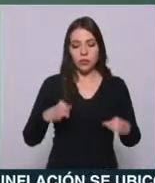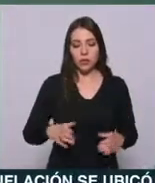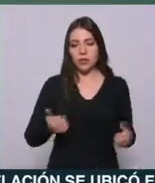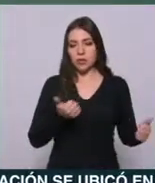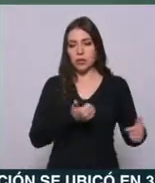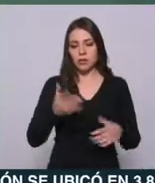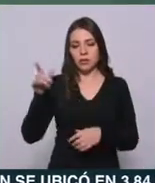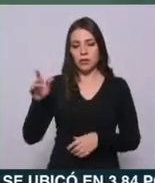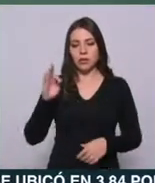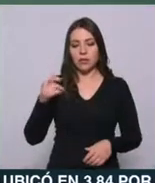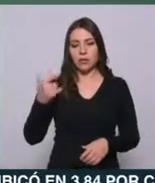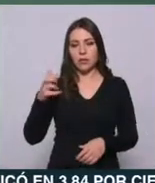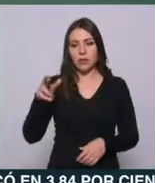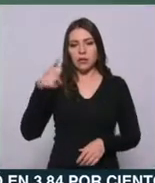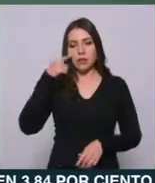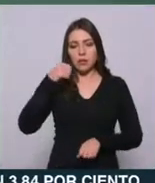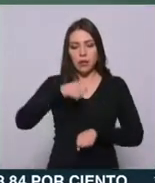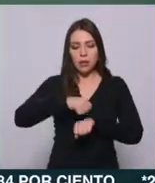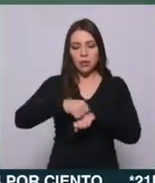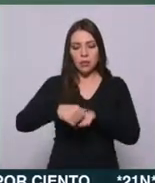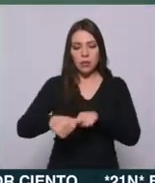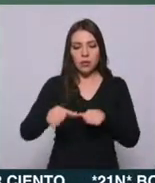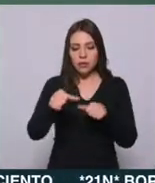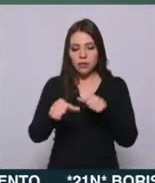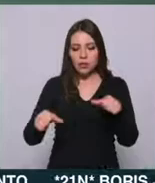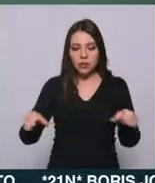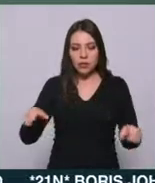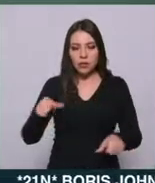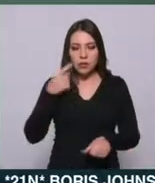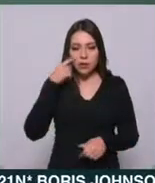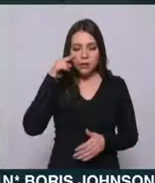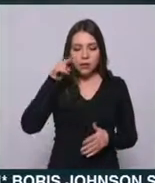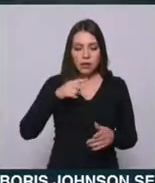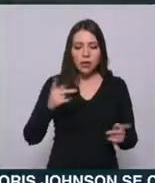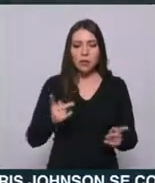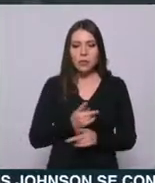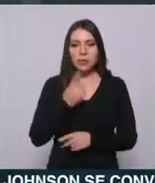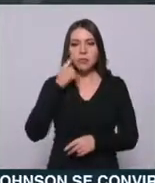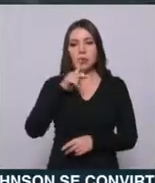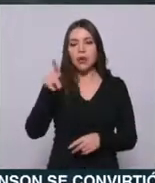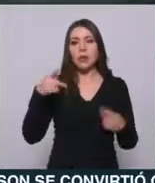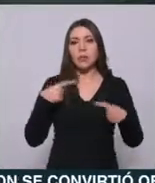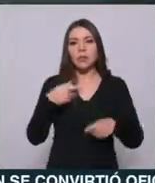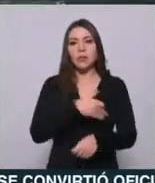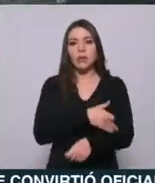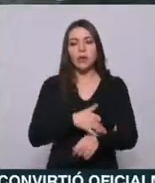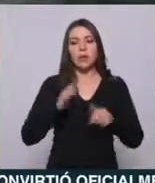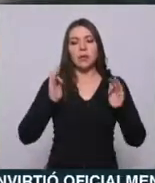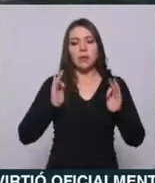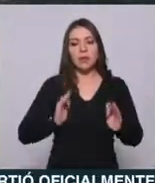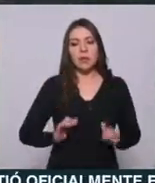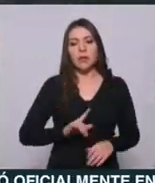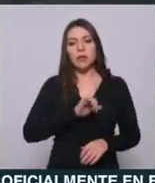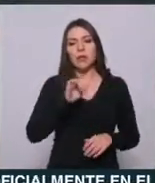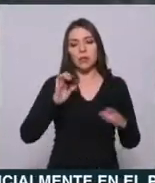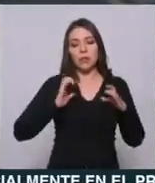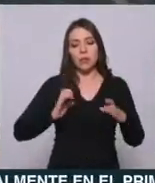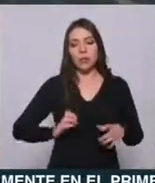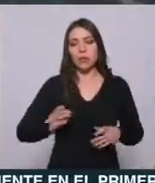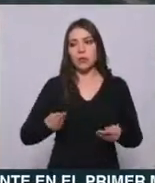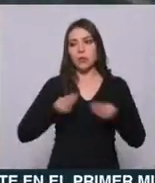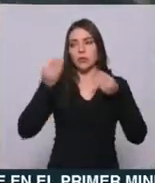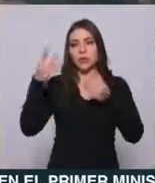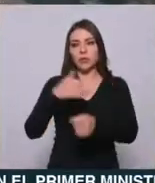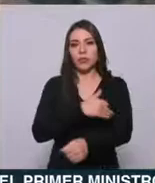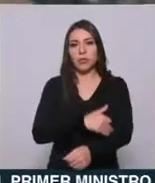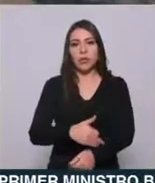hacer pues la necropsia de ley para también tranquilidad de sus familiares, para después entregarlos a sus familiares. Aún no se han